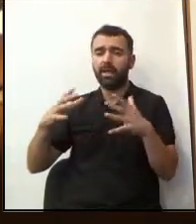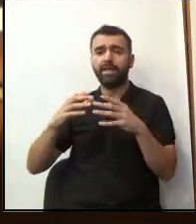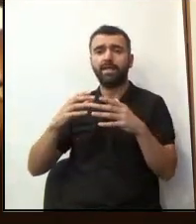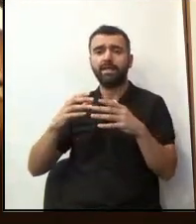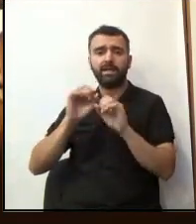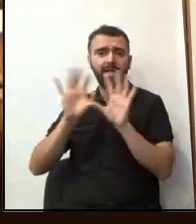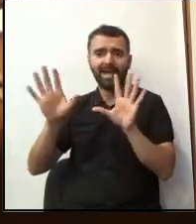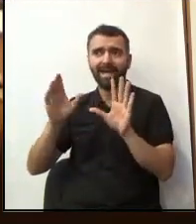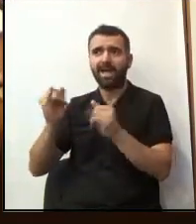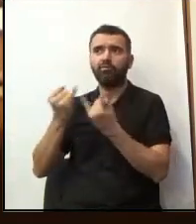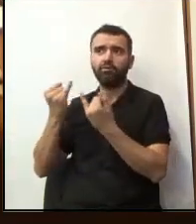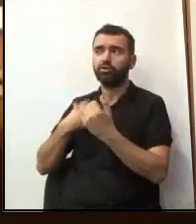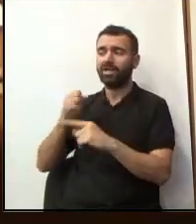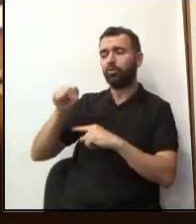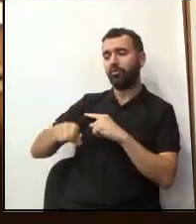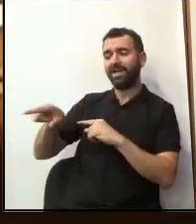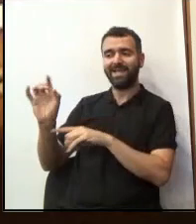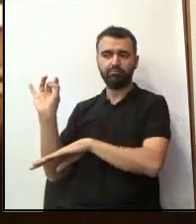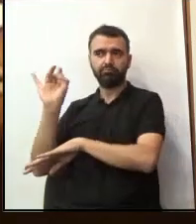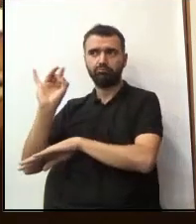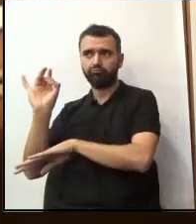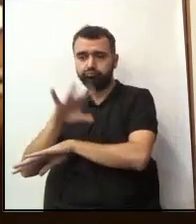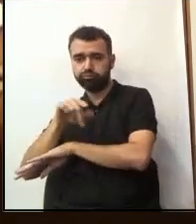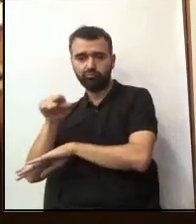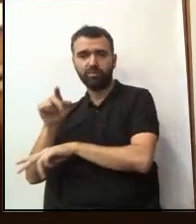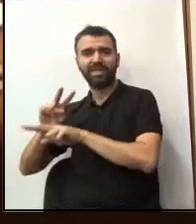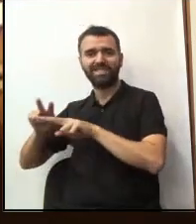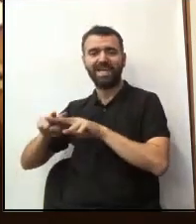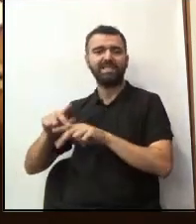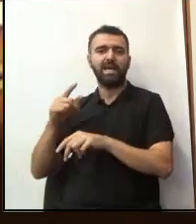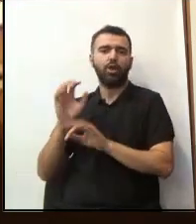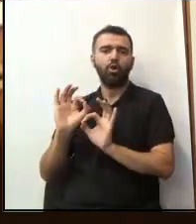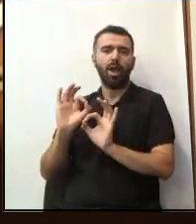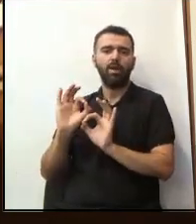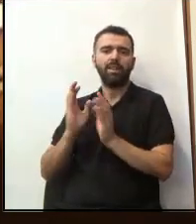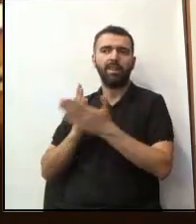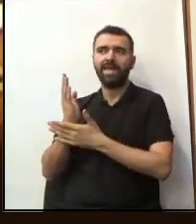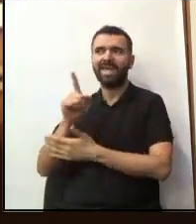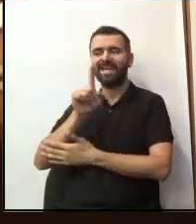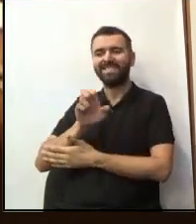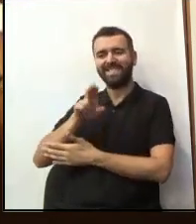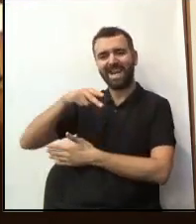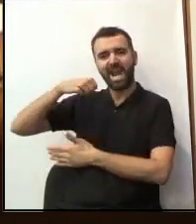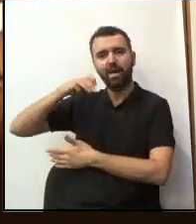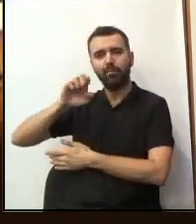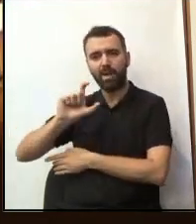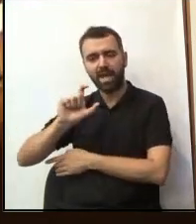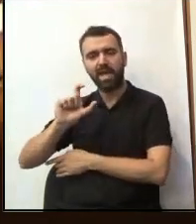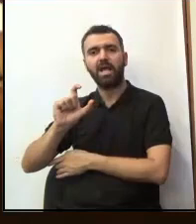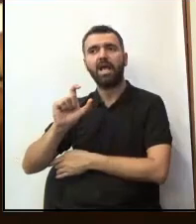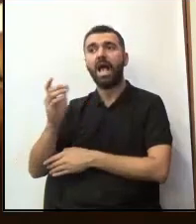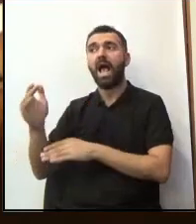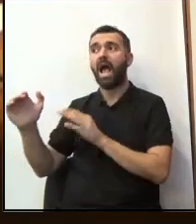aprobar finalmente esta transferencia de fondos que se hace habitualmente desde Cernamec hacia nuestra